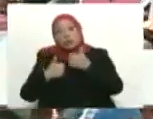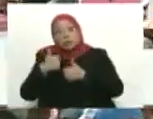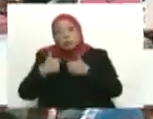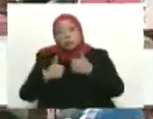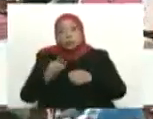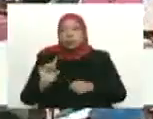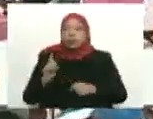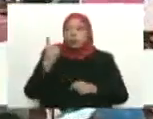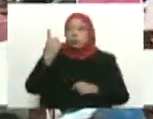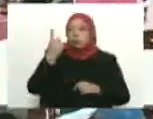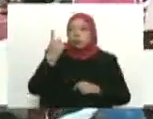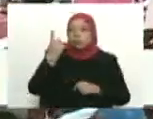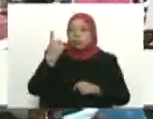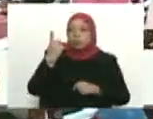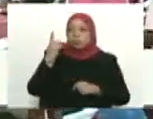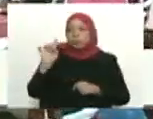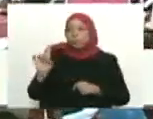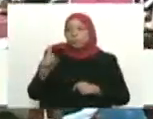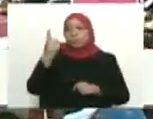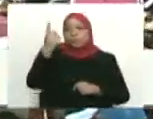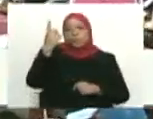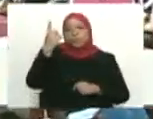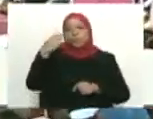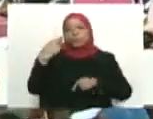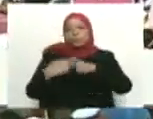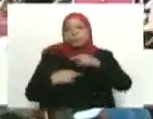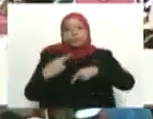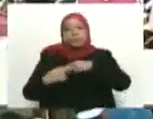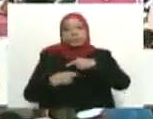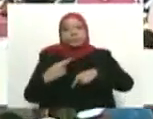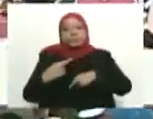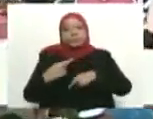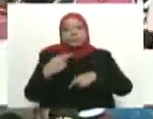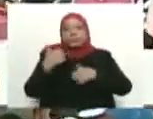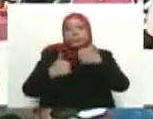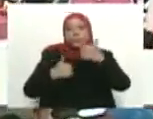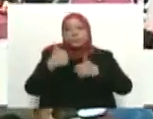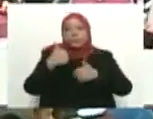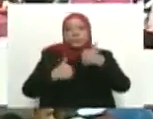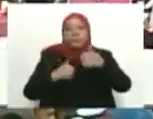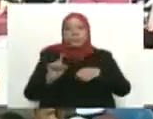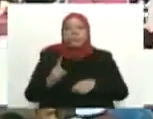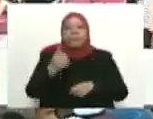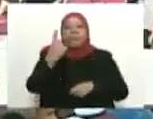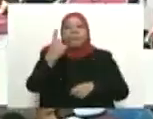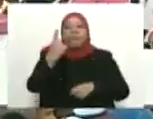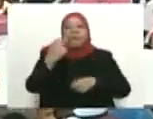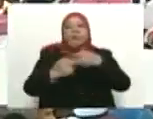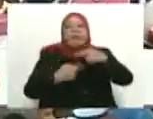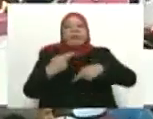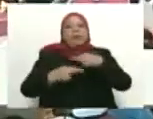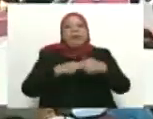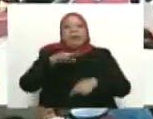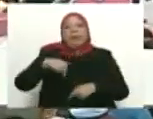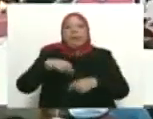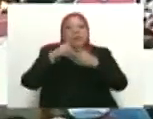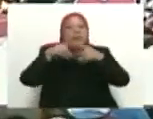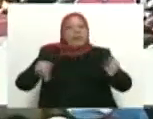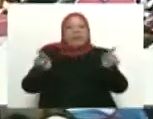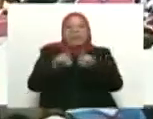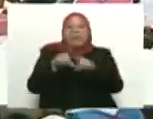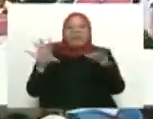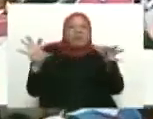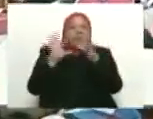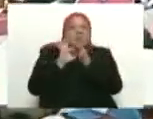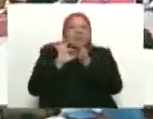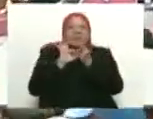uno. Uno solo llevará la revolución. Uno solo. No estamos divididos, estamos muy